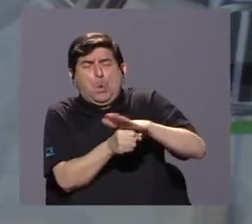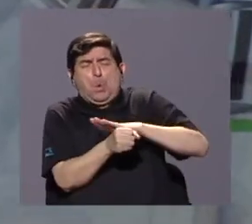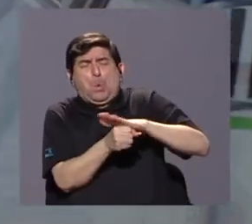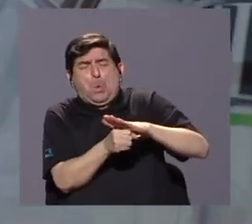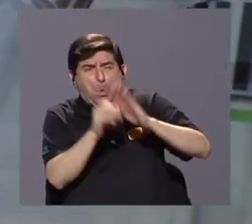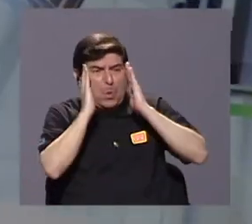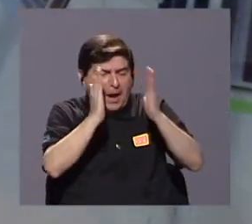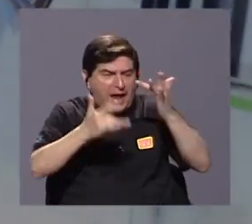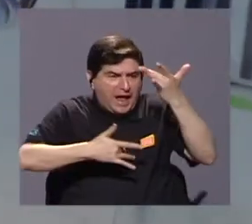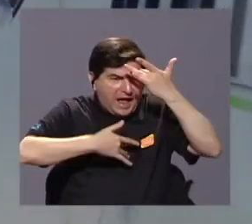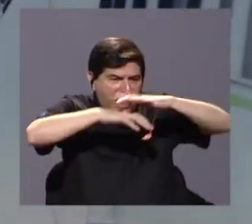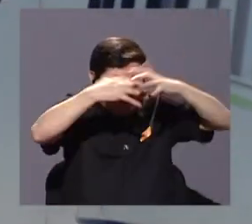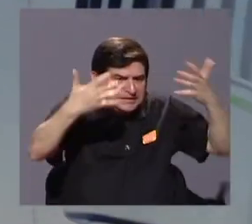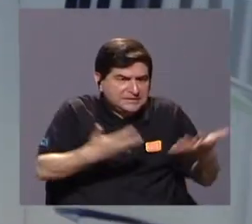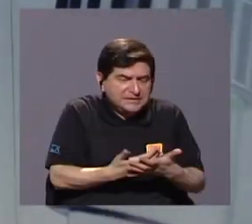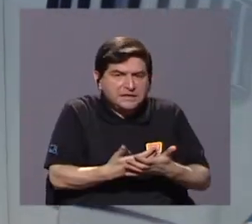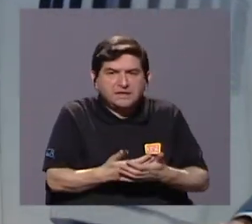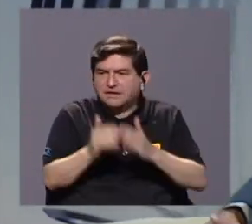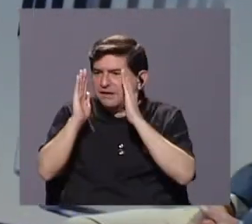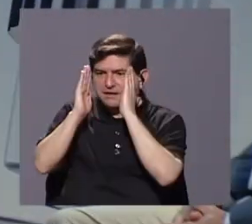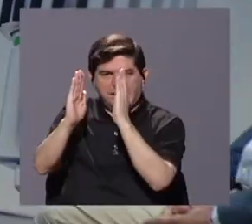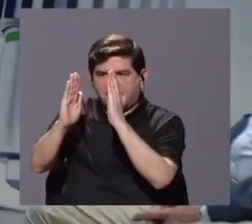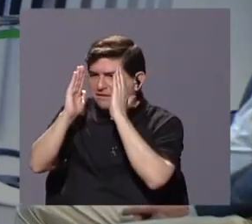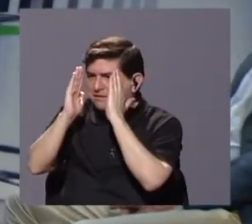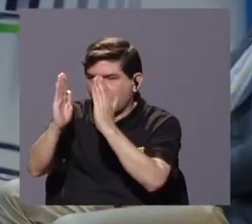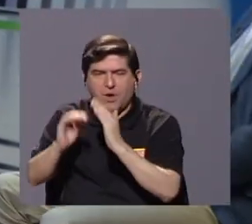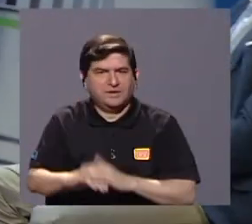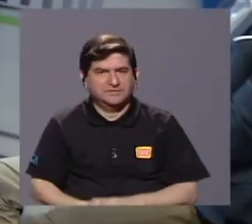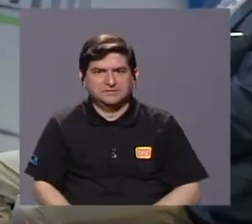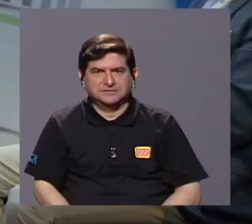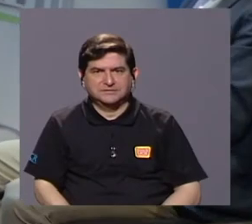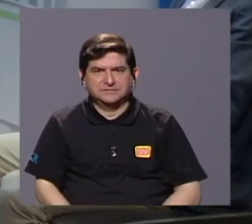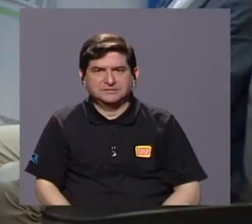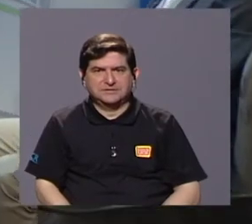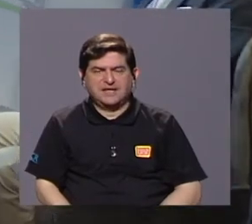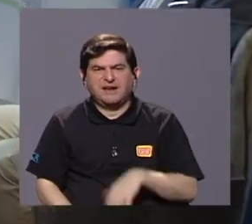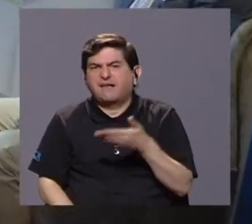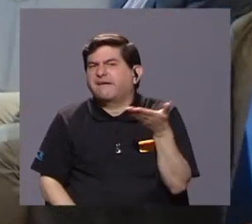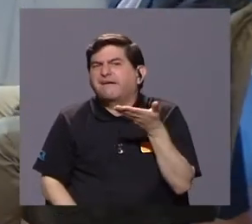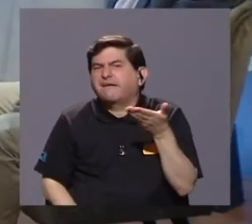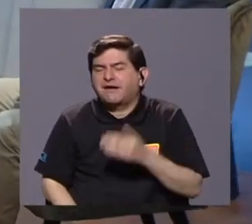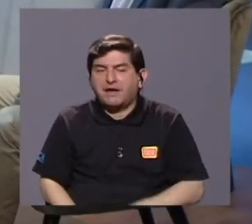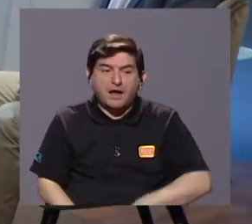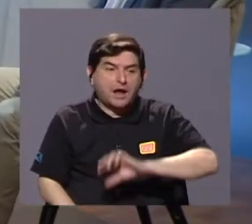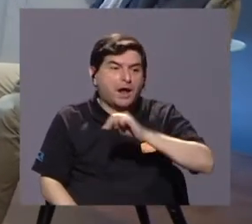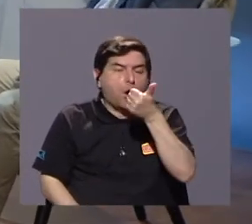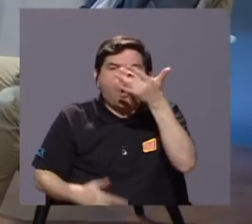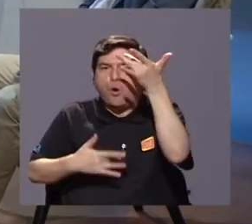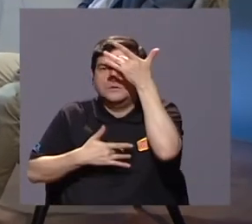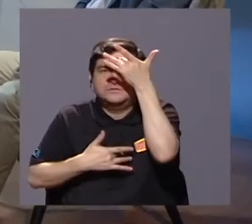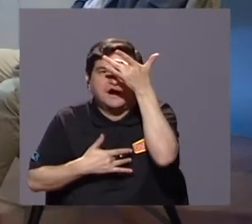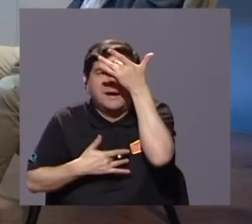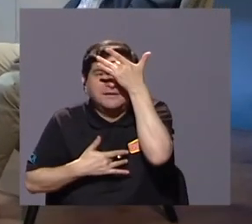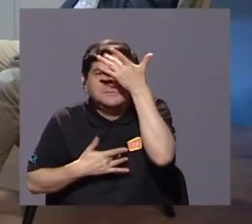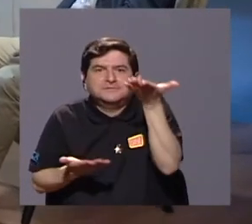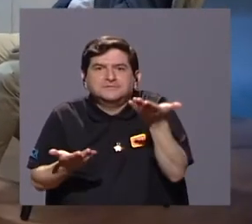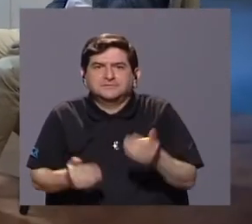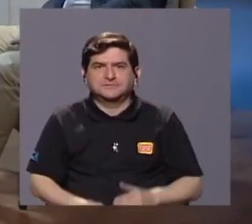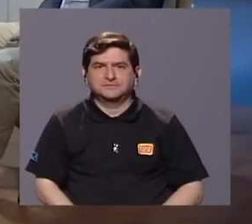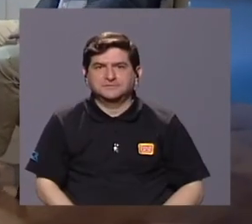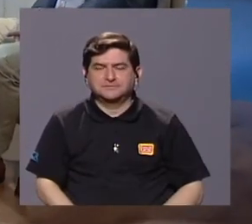atender la pandemia y desocupado, o sea, o no pudiéndose ocupar de otras enfermedades